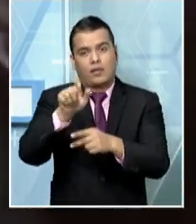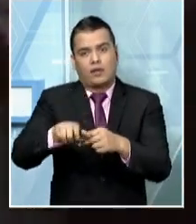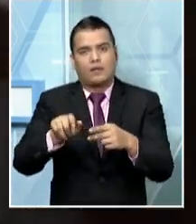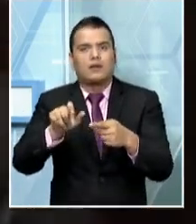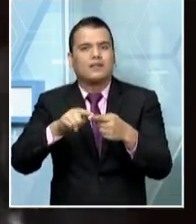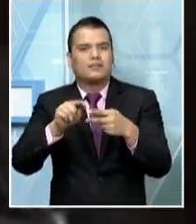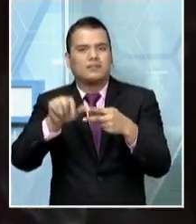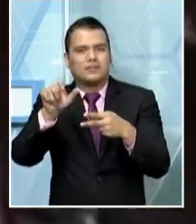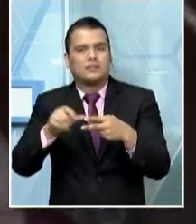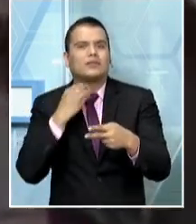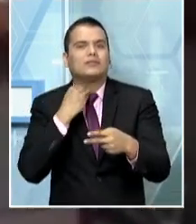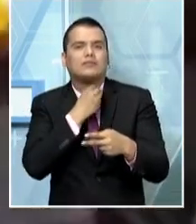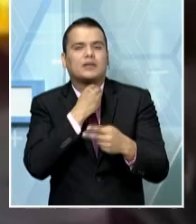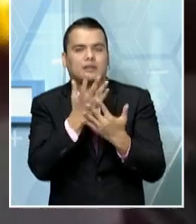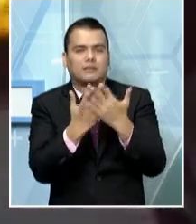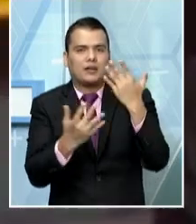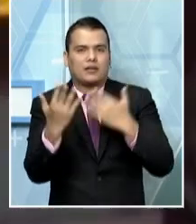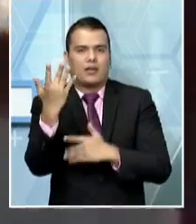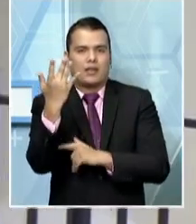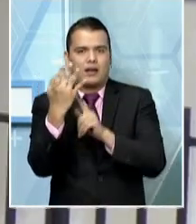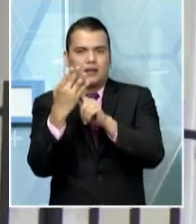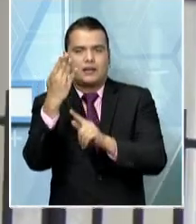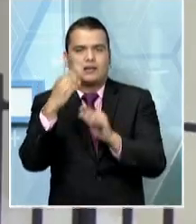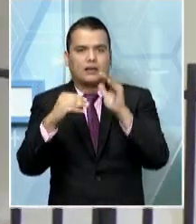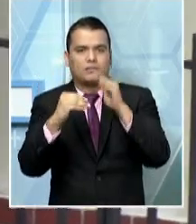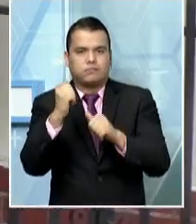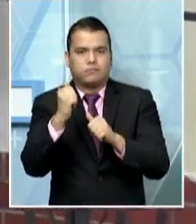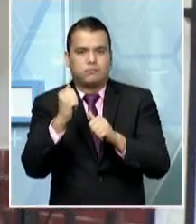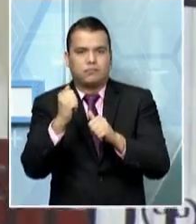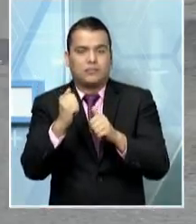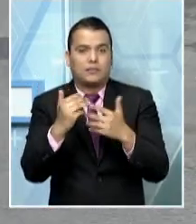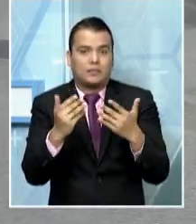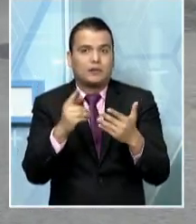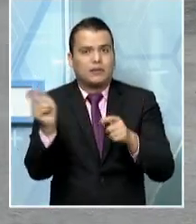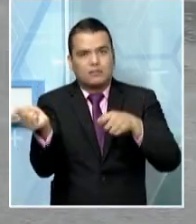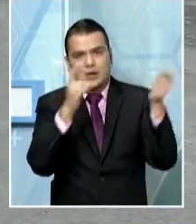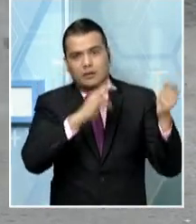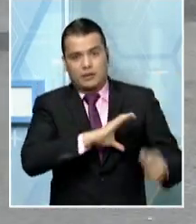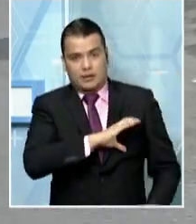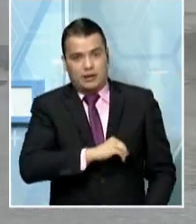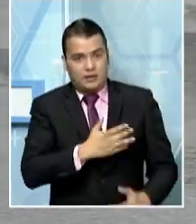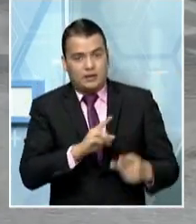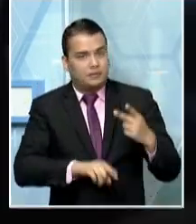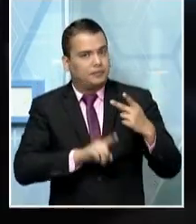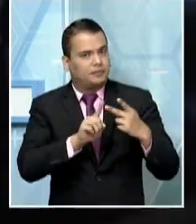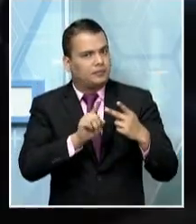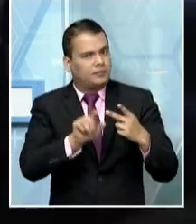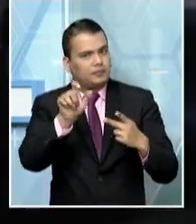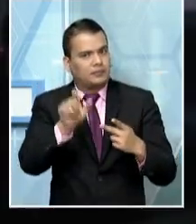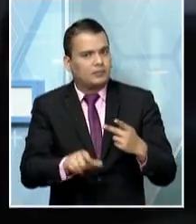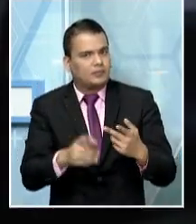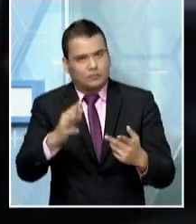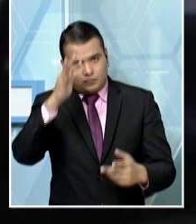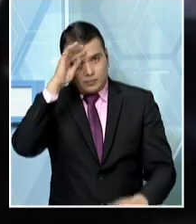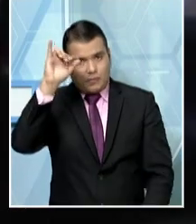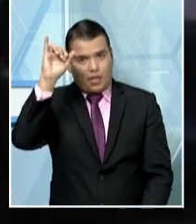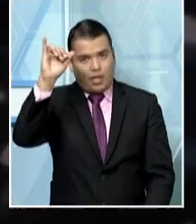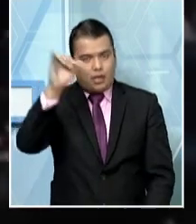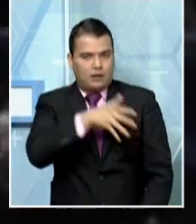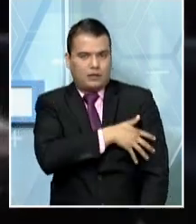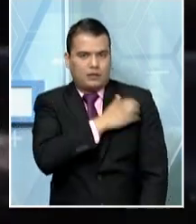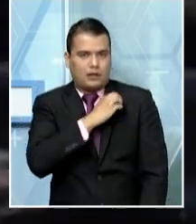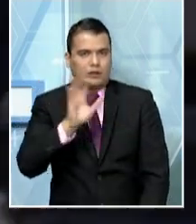tendría comprometido los dedos de su mano derecha y está siendo atendido en la ciudad y la otra víctima se encuentra en el hospital de